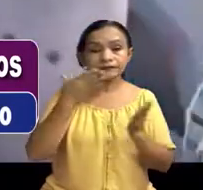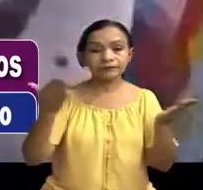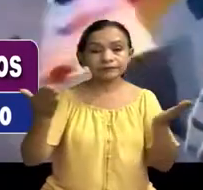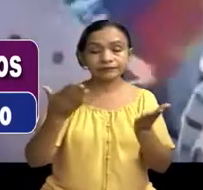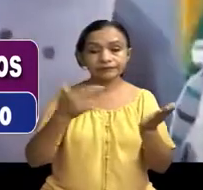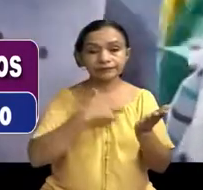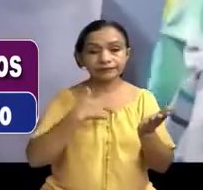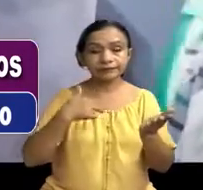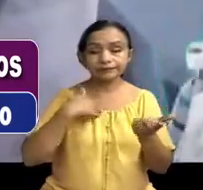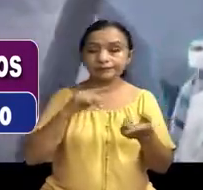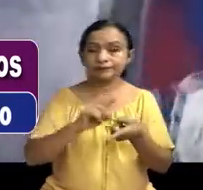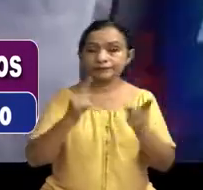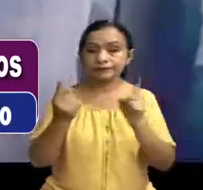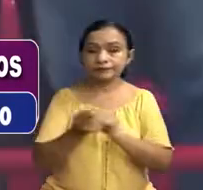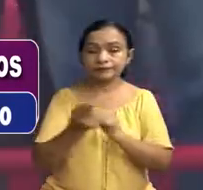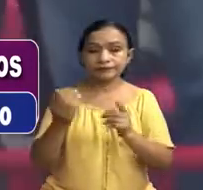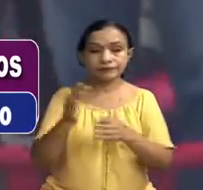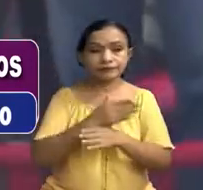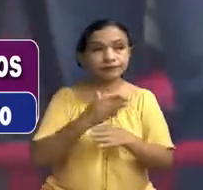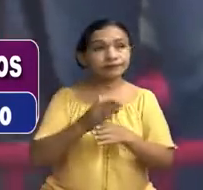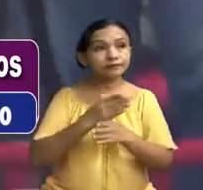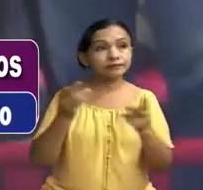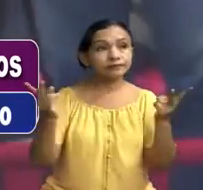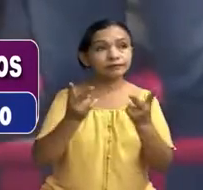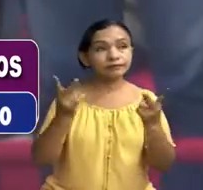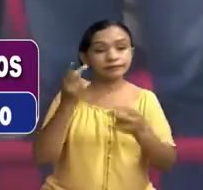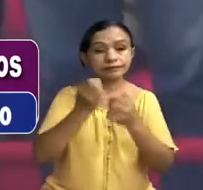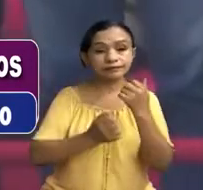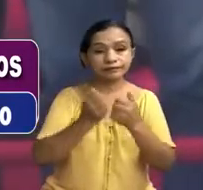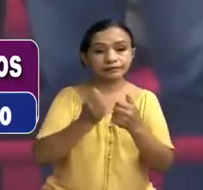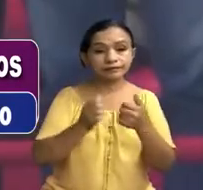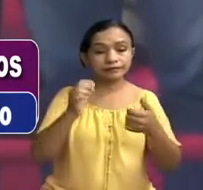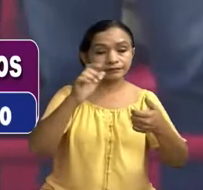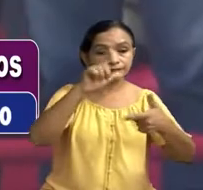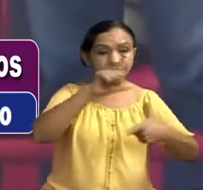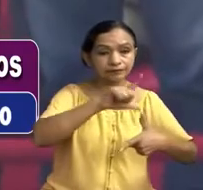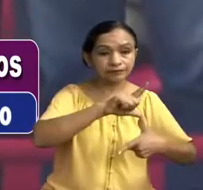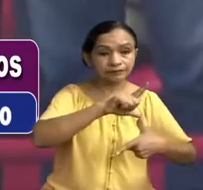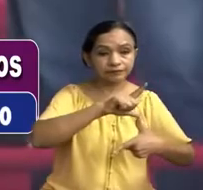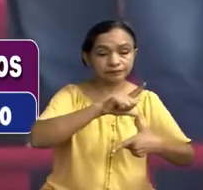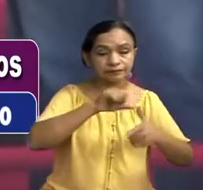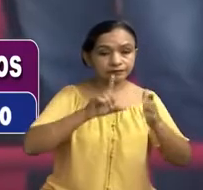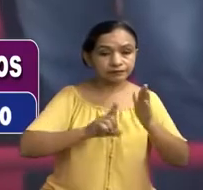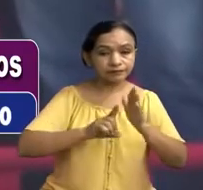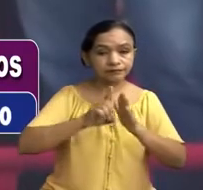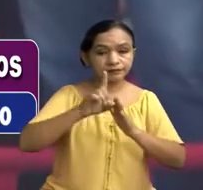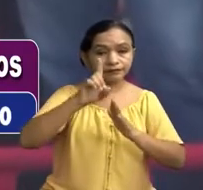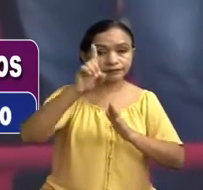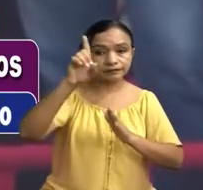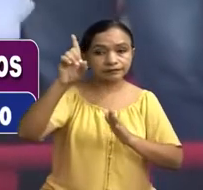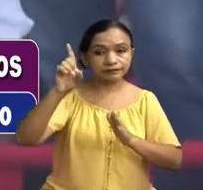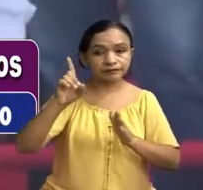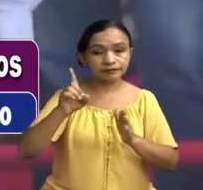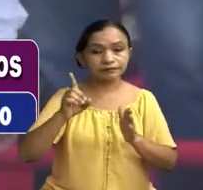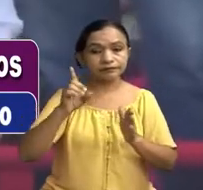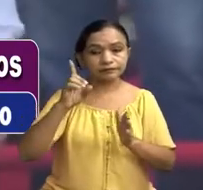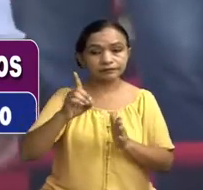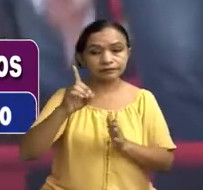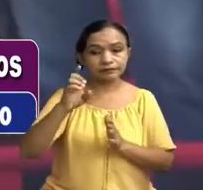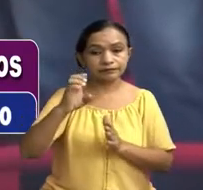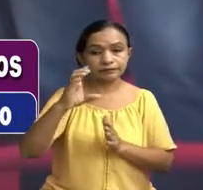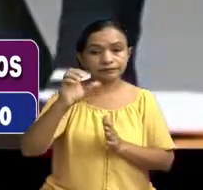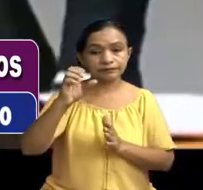era inversamente proporcional. Mientras ellos vivían una crisis aguda, América Latina progresaba a partir de su propia década ganada. La